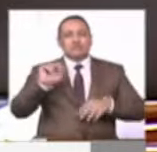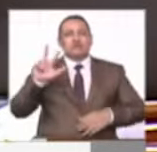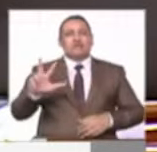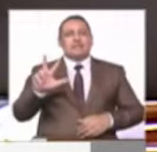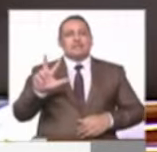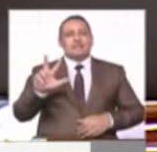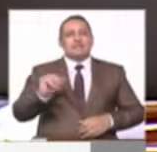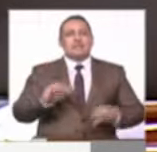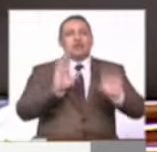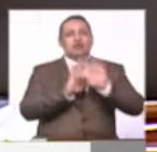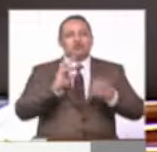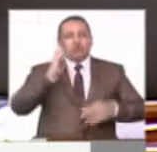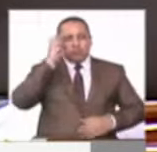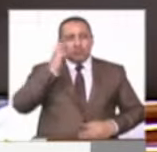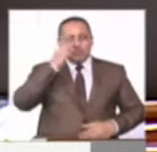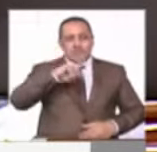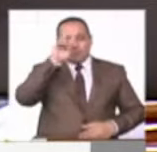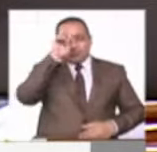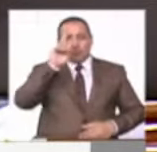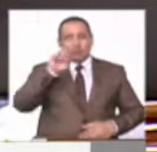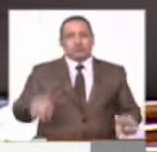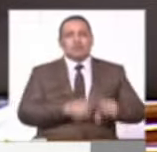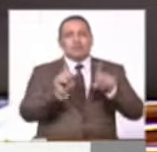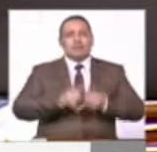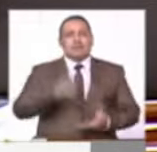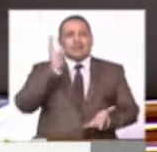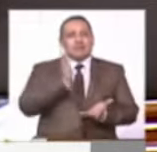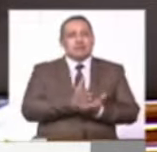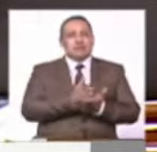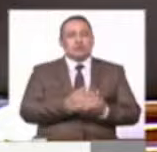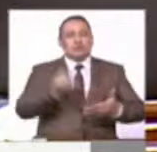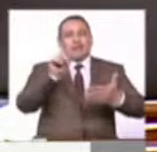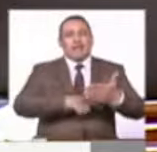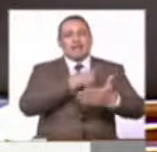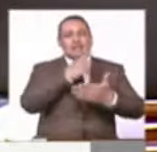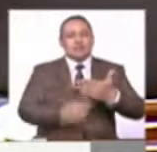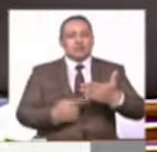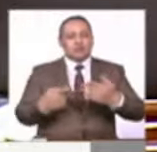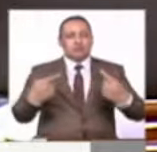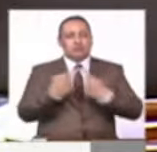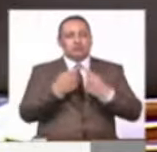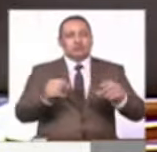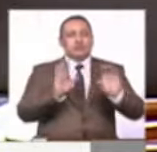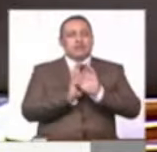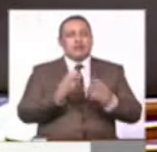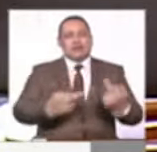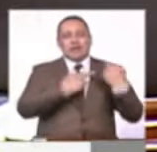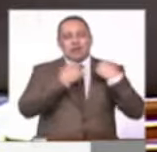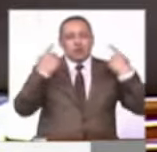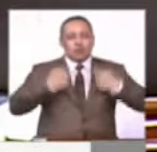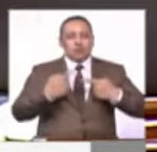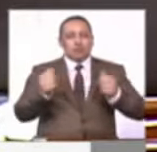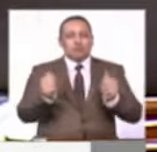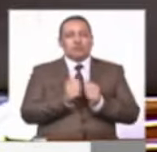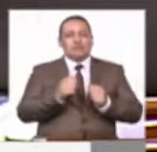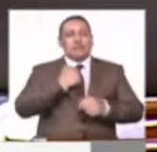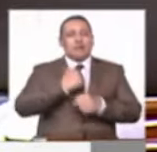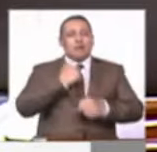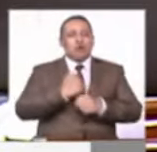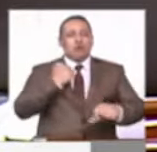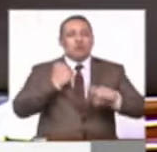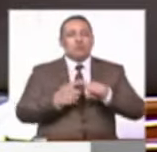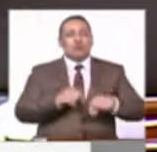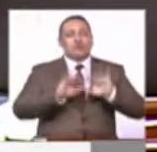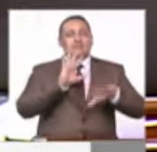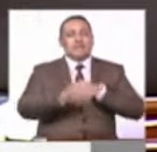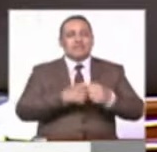3 de la Constitución sanción la inhabilitación en el ejercicio de toda función pública por el